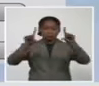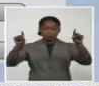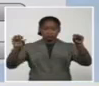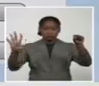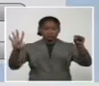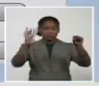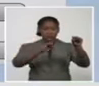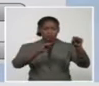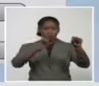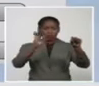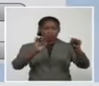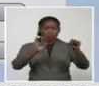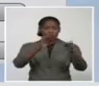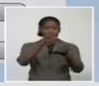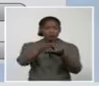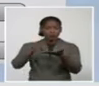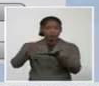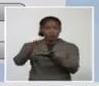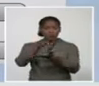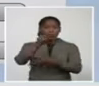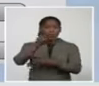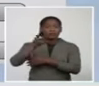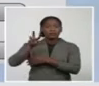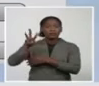en estos momentos, y